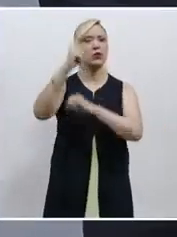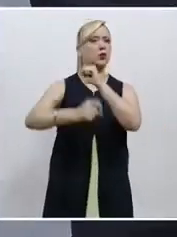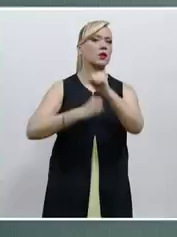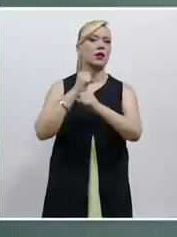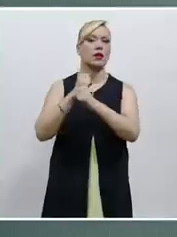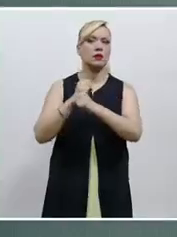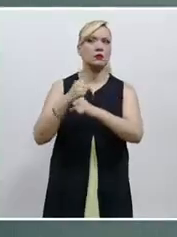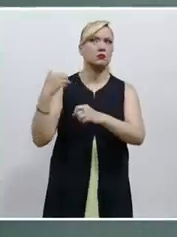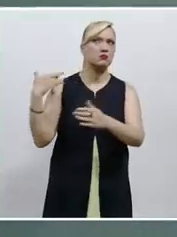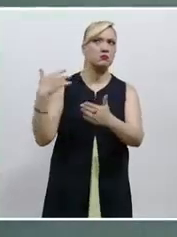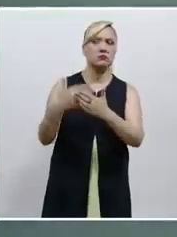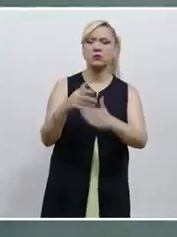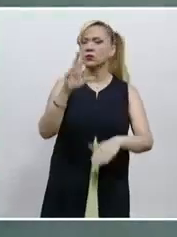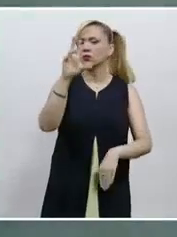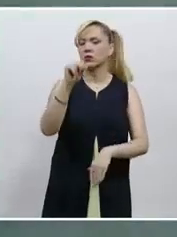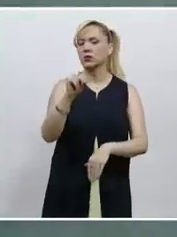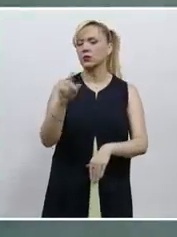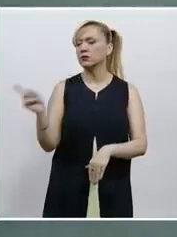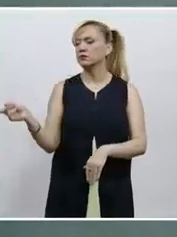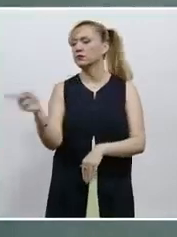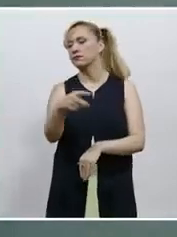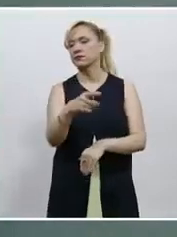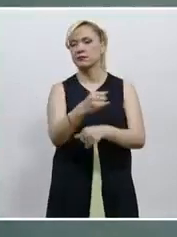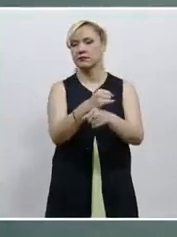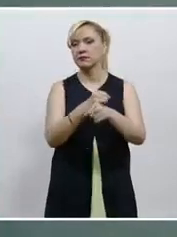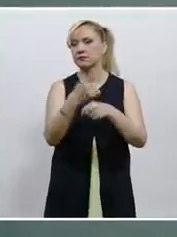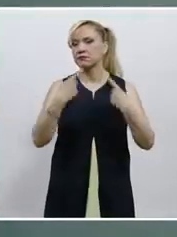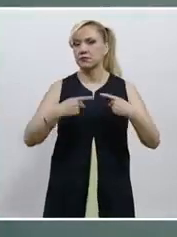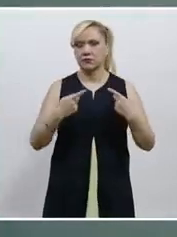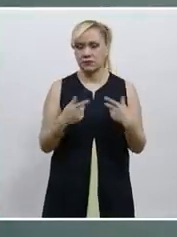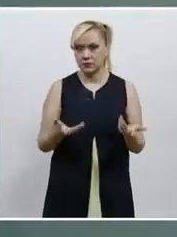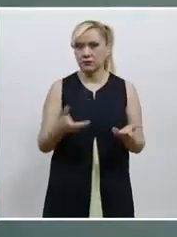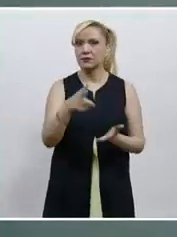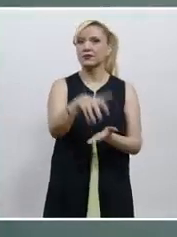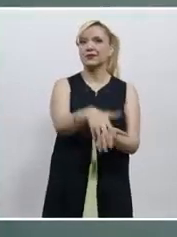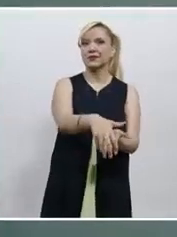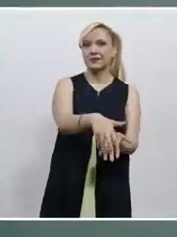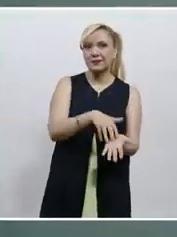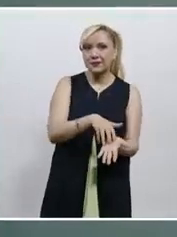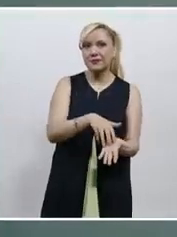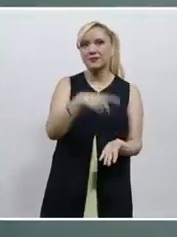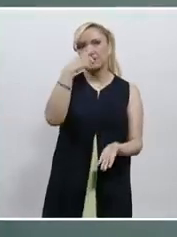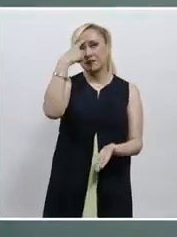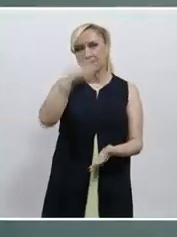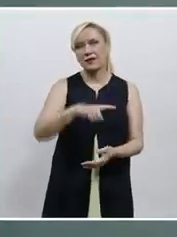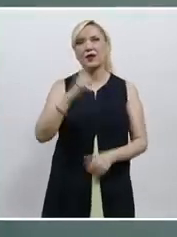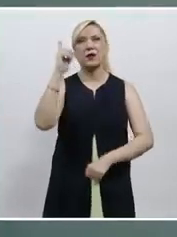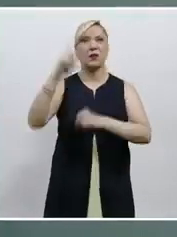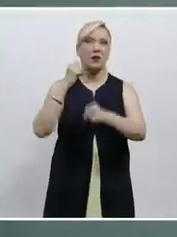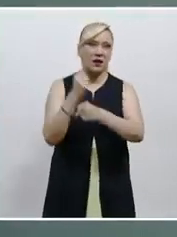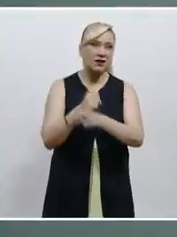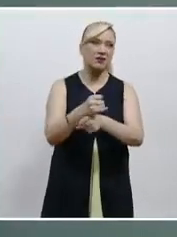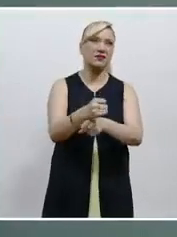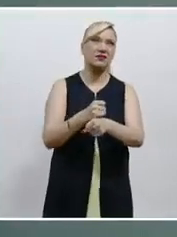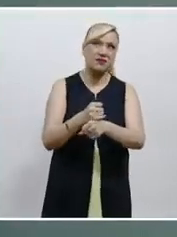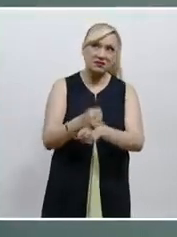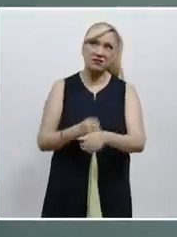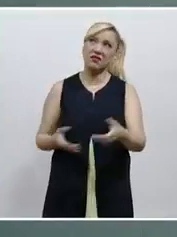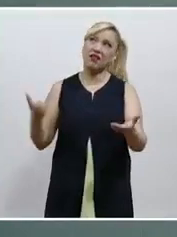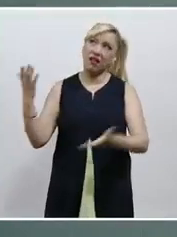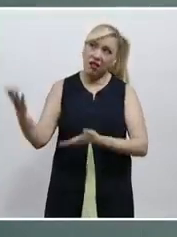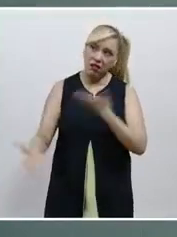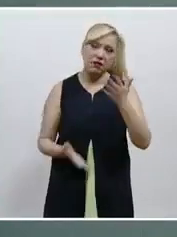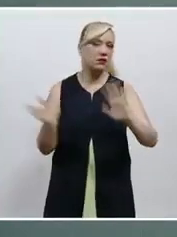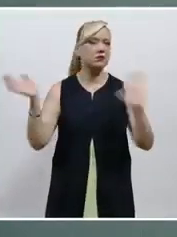inspecciones. No solo ahorrarán miles de horas hombre en responder a auditorías e inspecciones, sino que tendrán